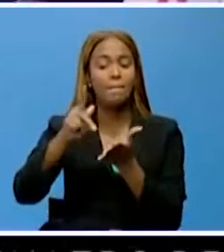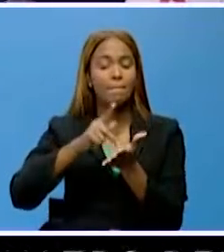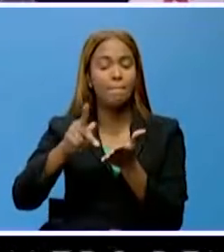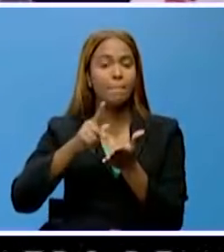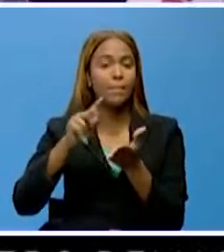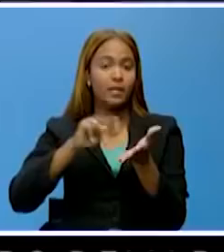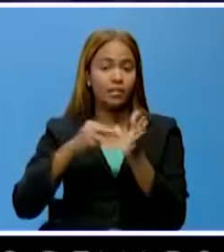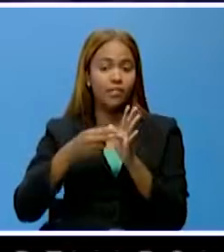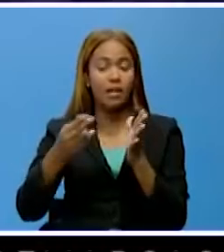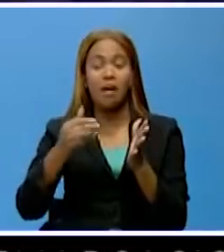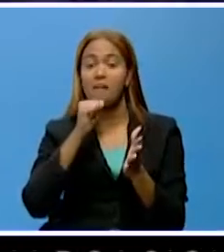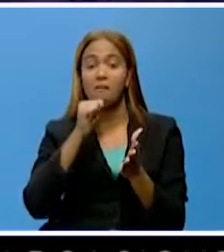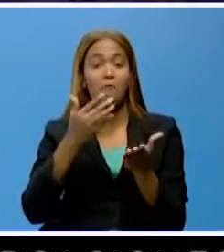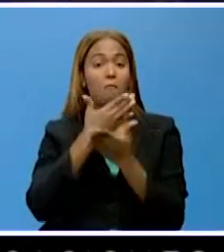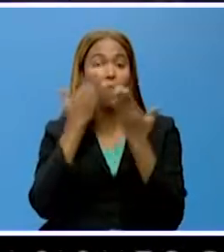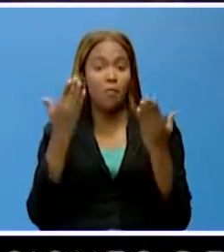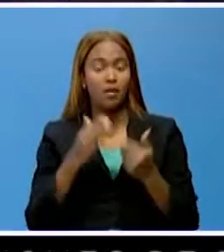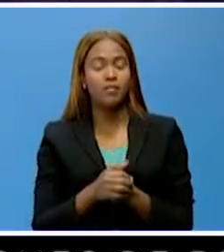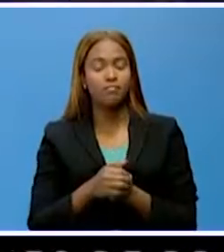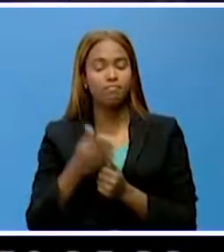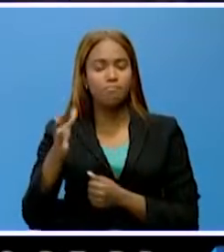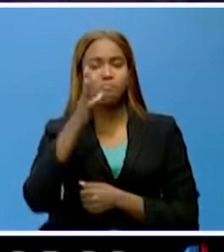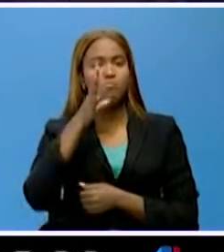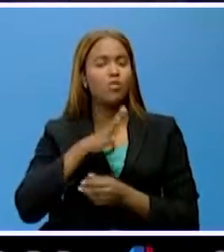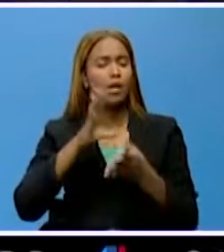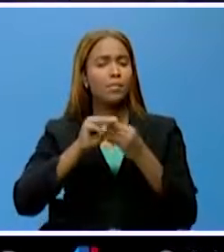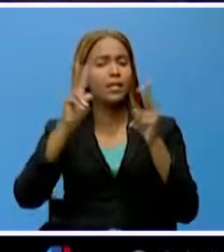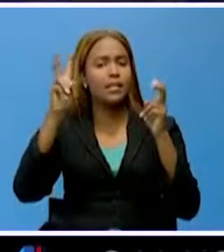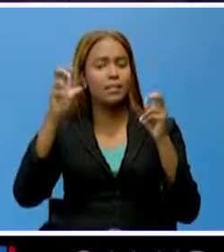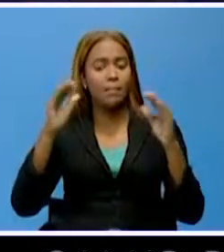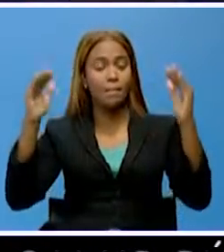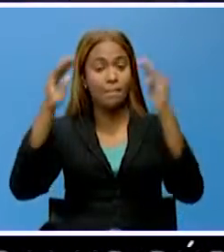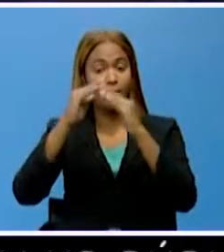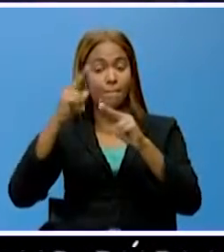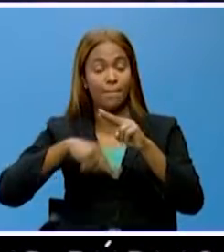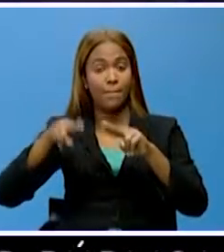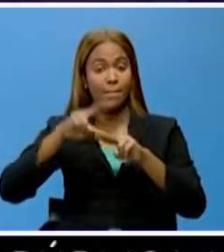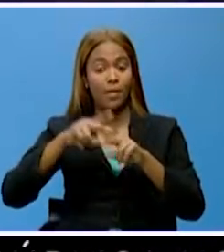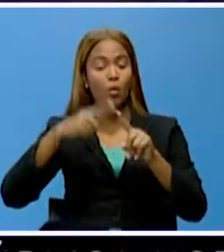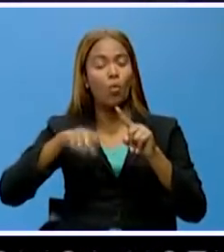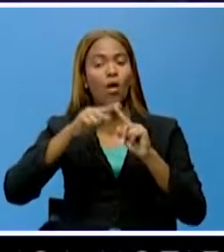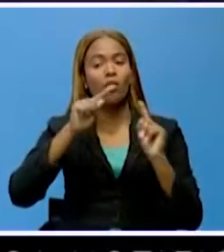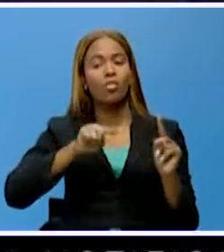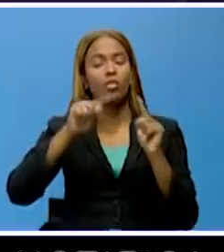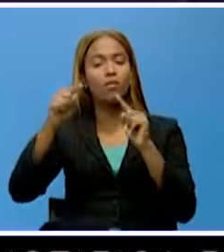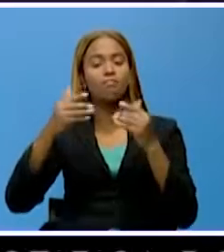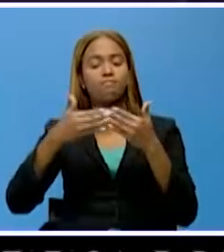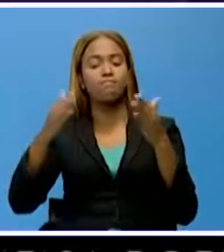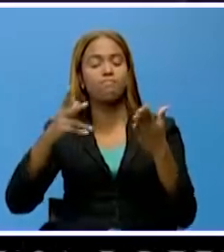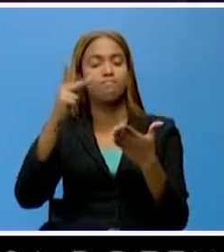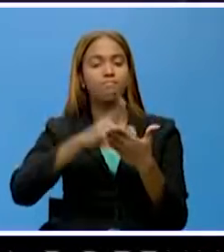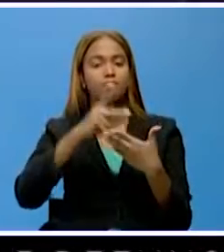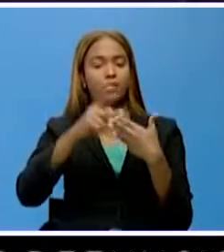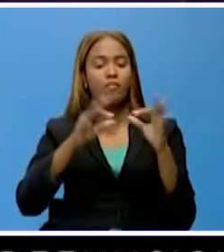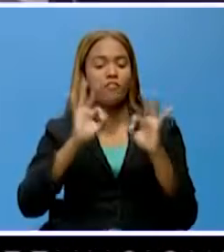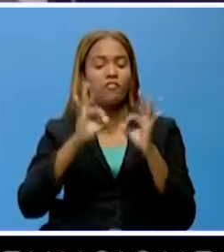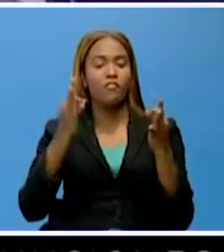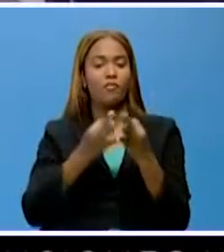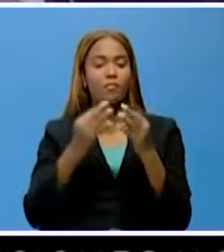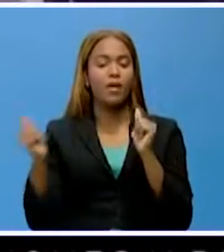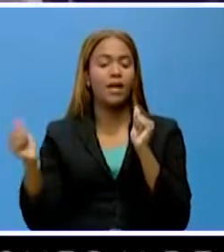que no existían. Digna Reynoso habló del tema en el Palacio Nacional cuando asistió al lanzamiento del programa